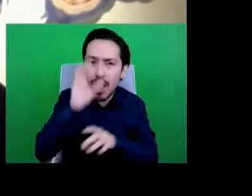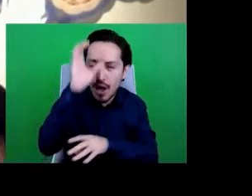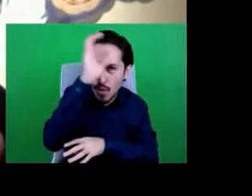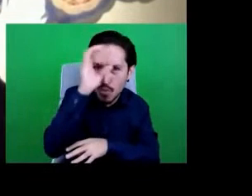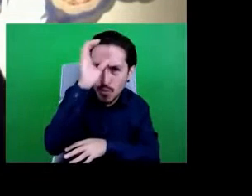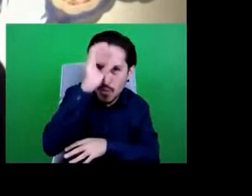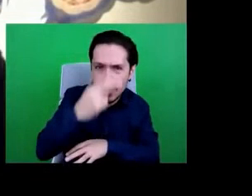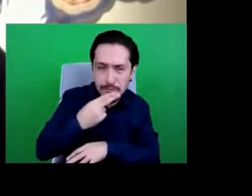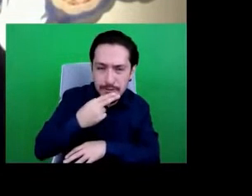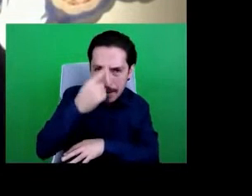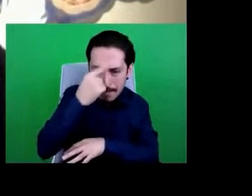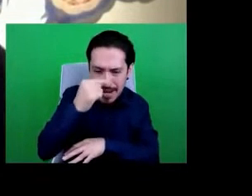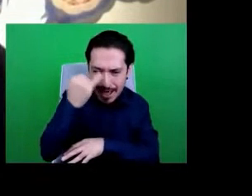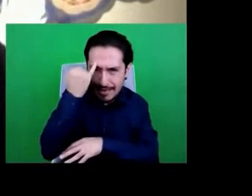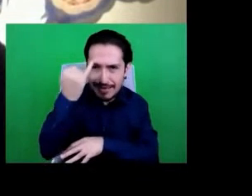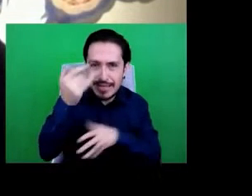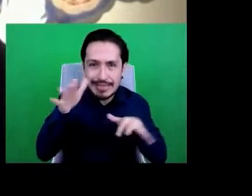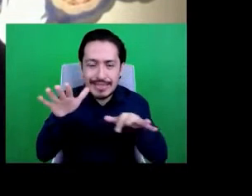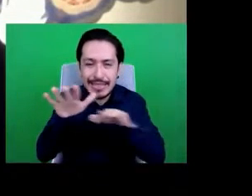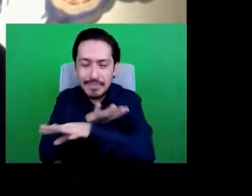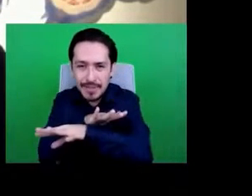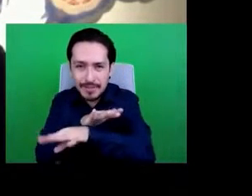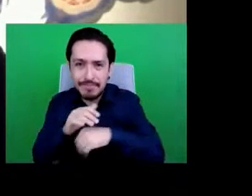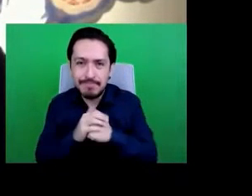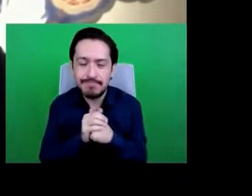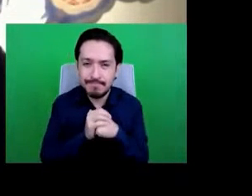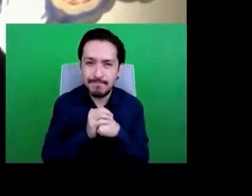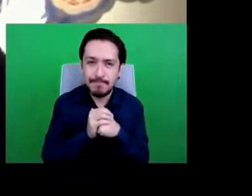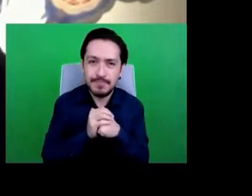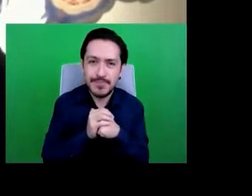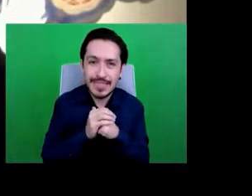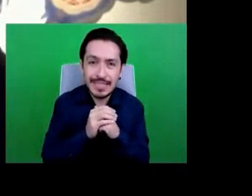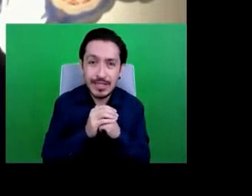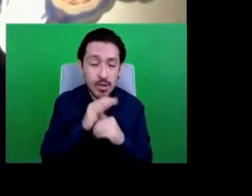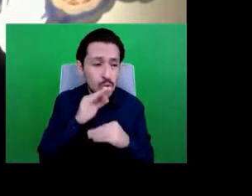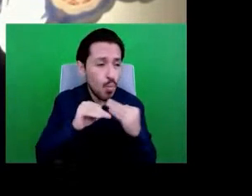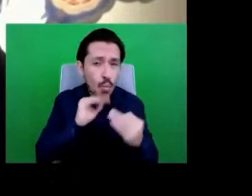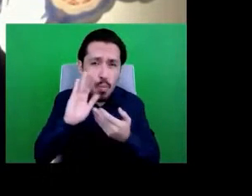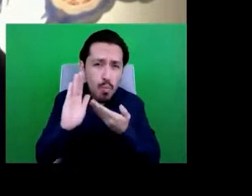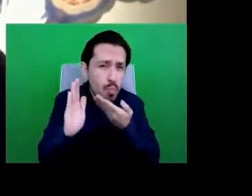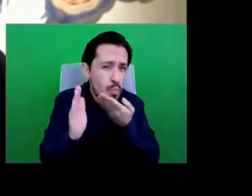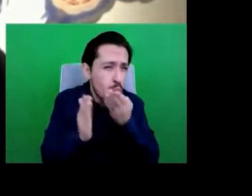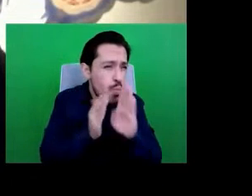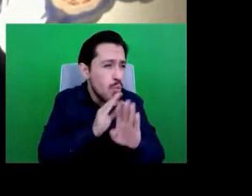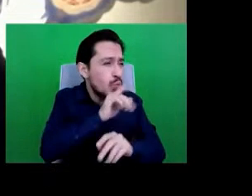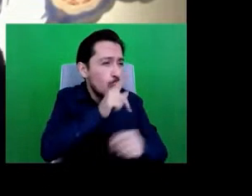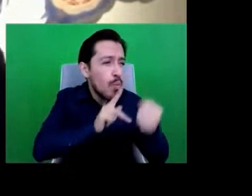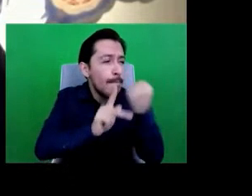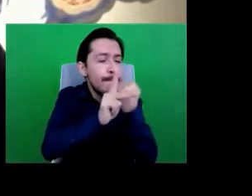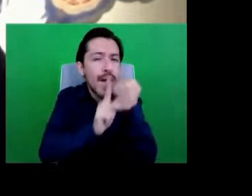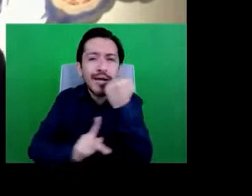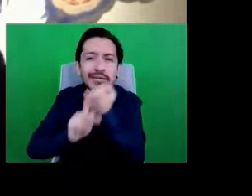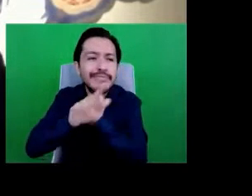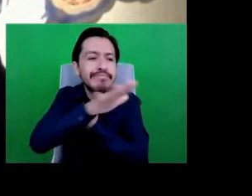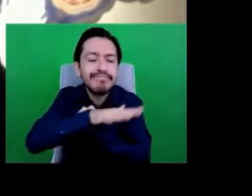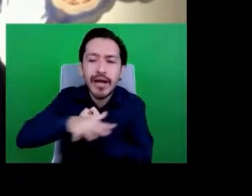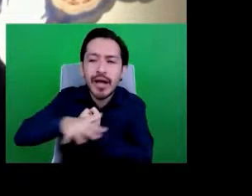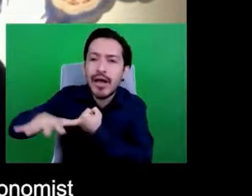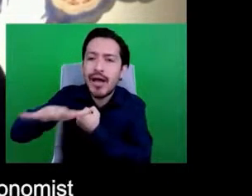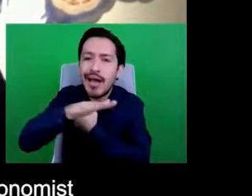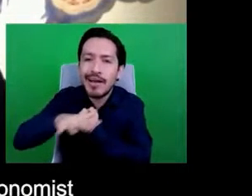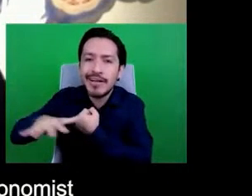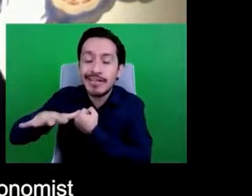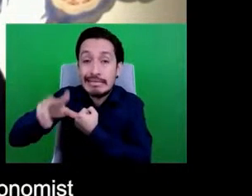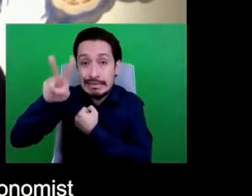Las redes es uno de los sectores que ha crecido en todo el mundo, en todas las regiones.